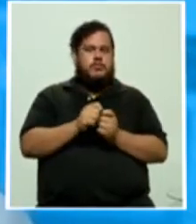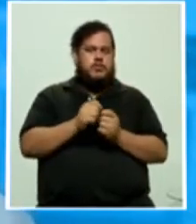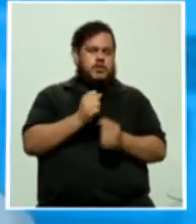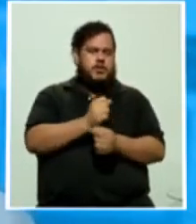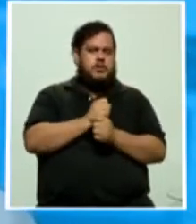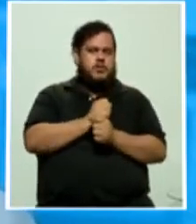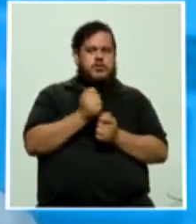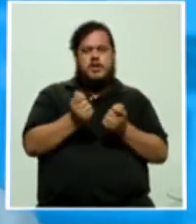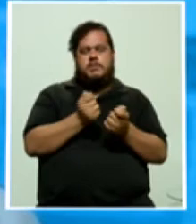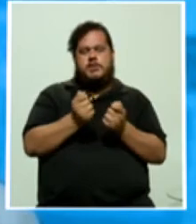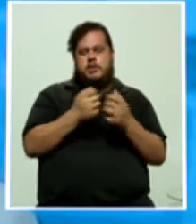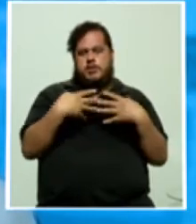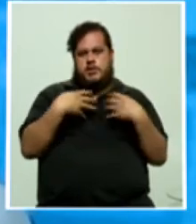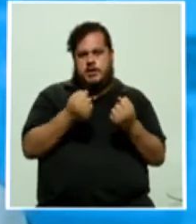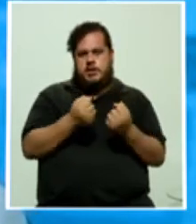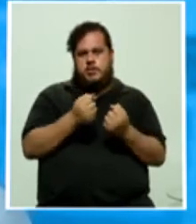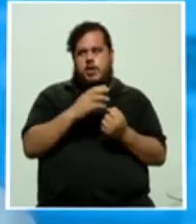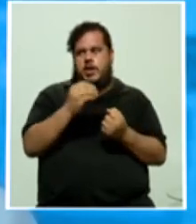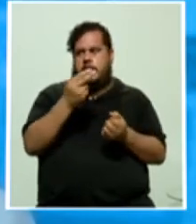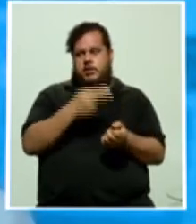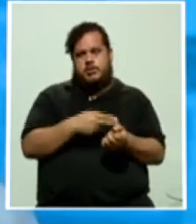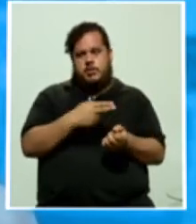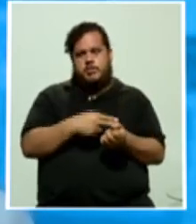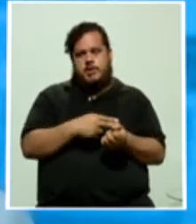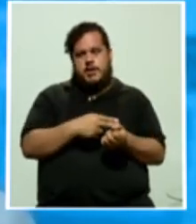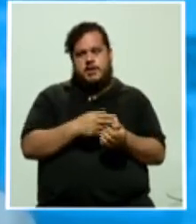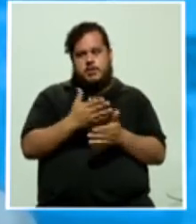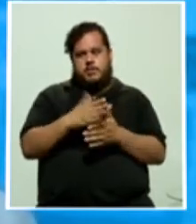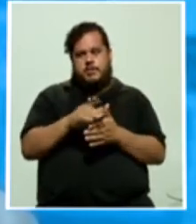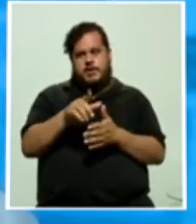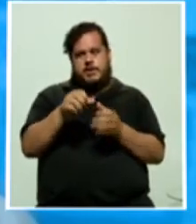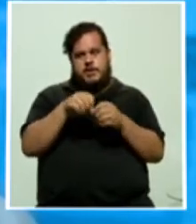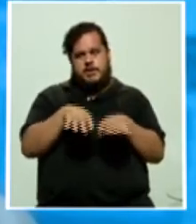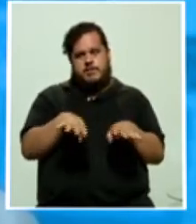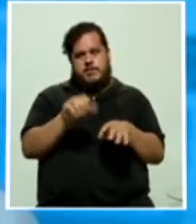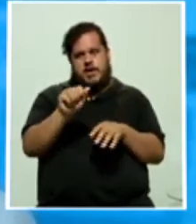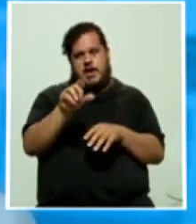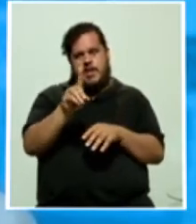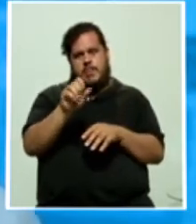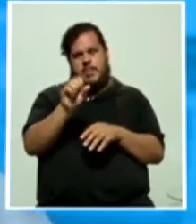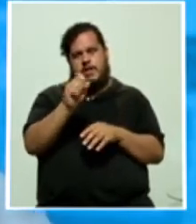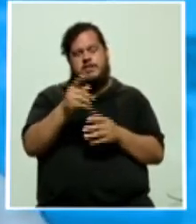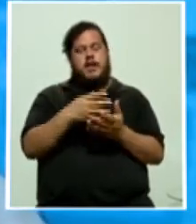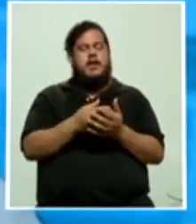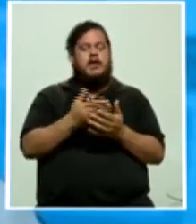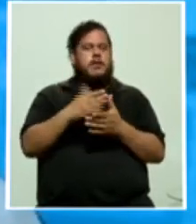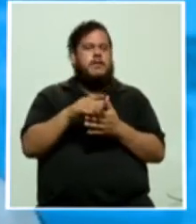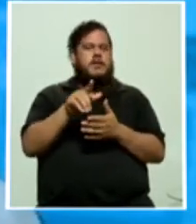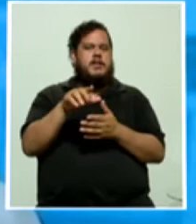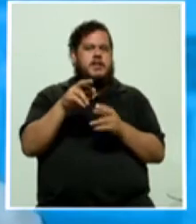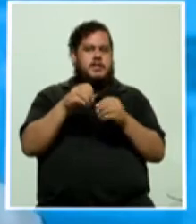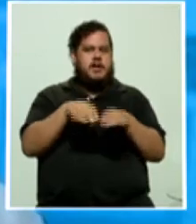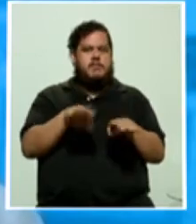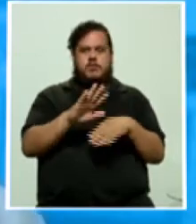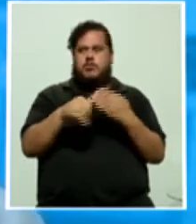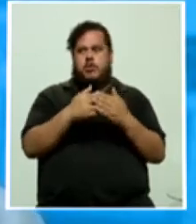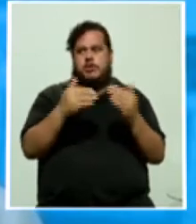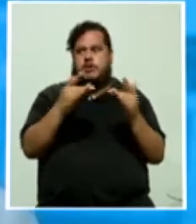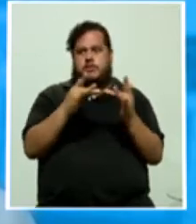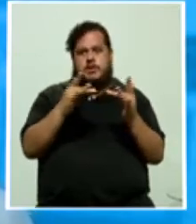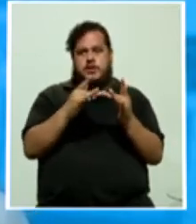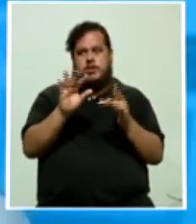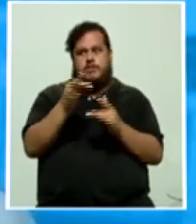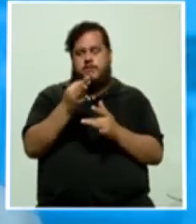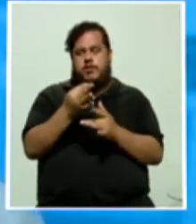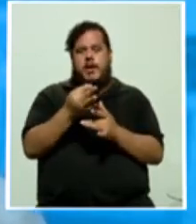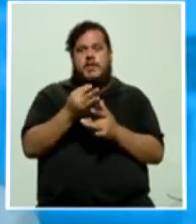de la salud, y los hospitales como parte de esta red, el Hospital Hadassah como parte también de esta red, que están todos conectados de forma tal que una vez que